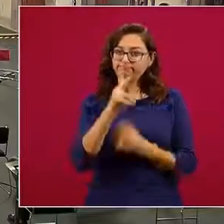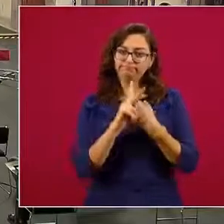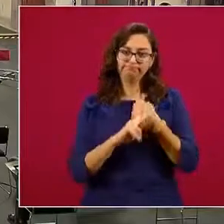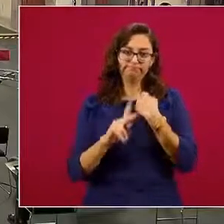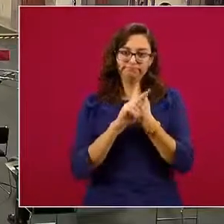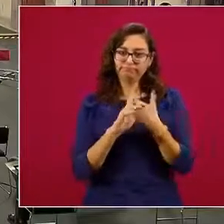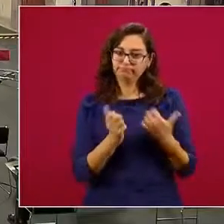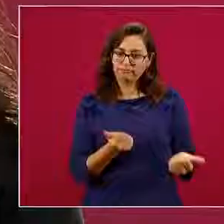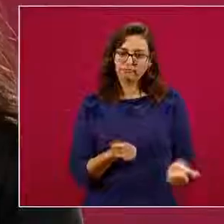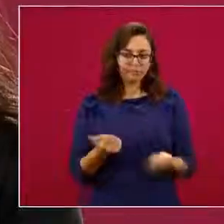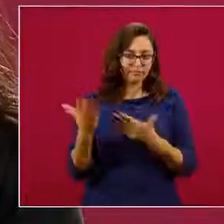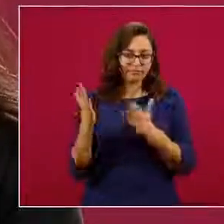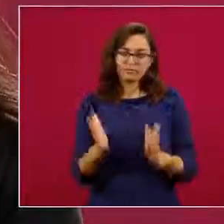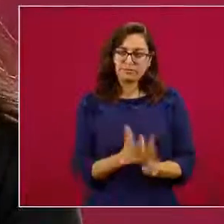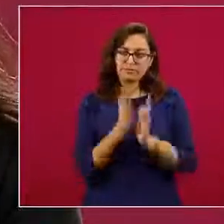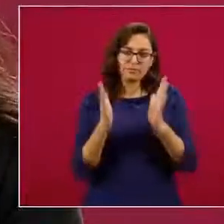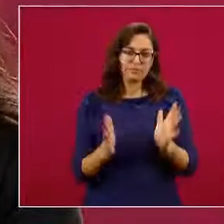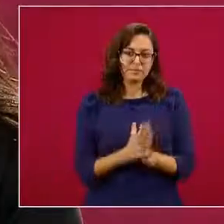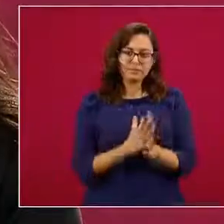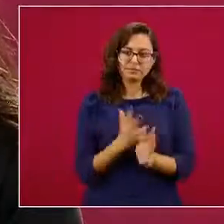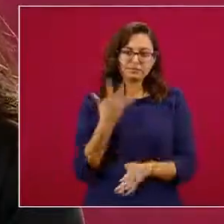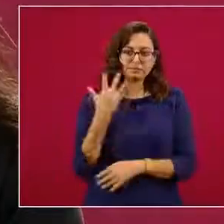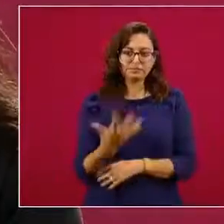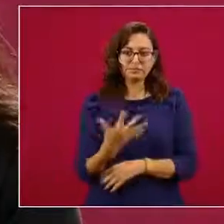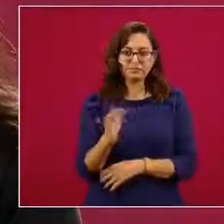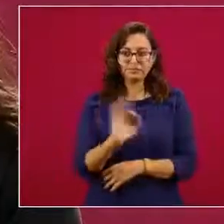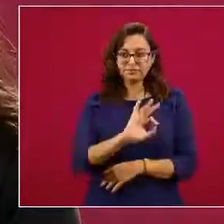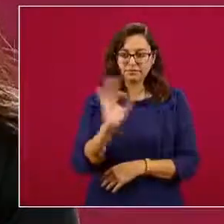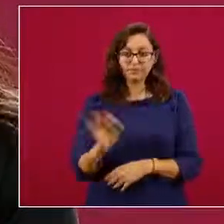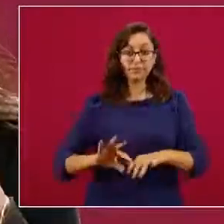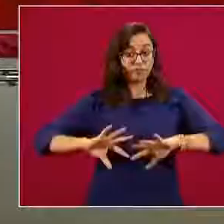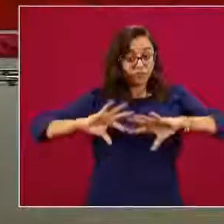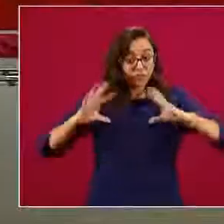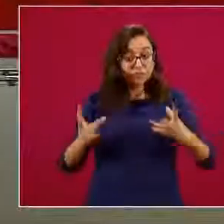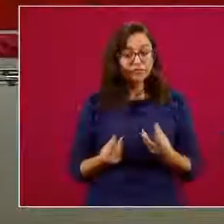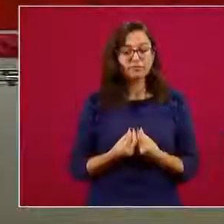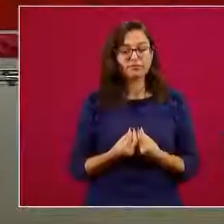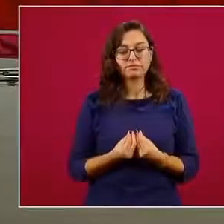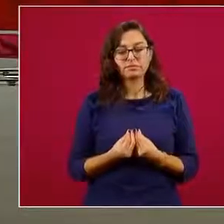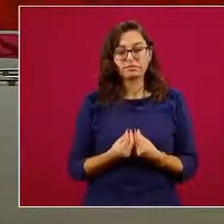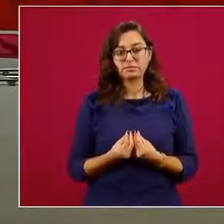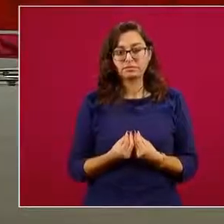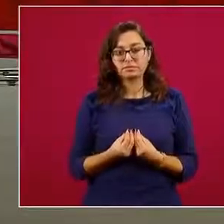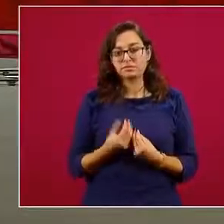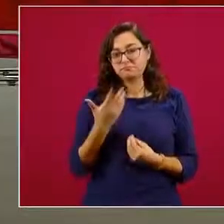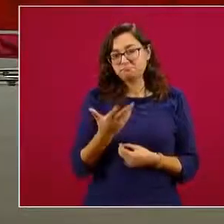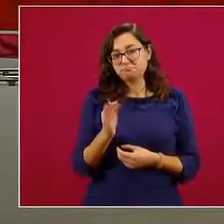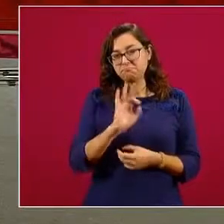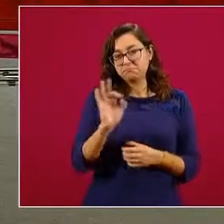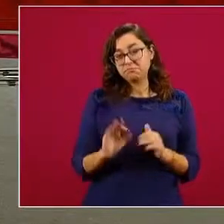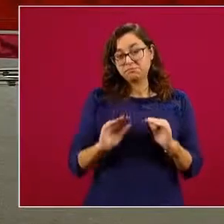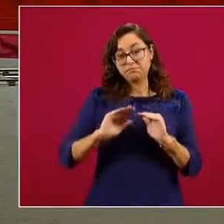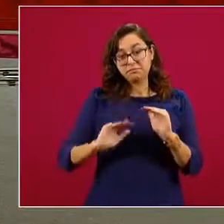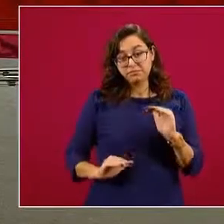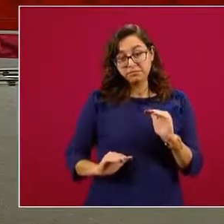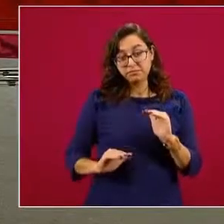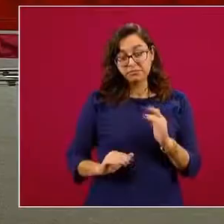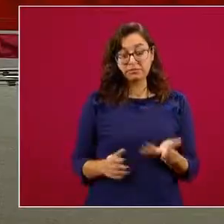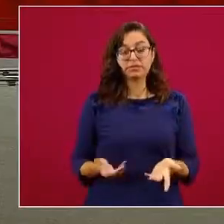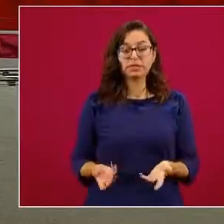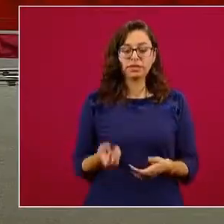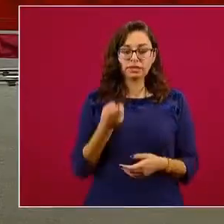tiene México, que es apenas un 5%, ¿no? Poco menos del 5%. Entonces,